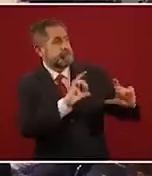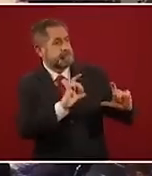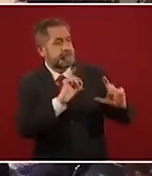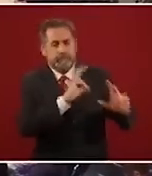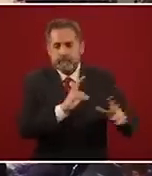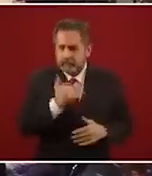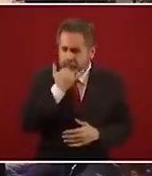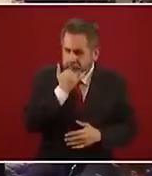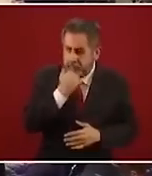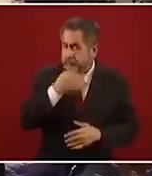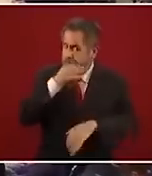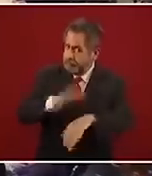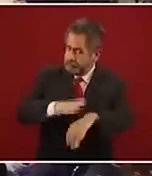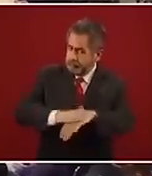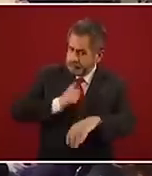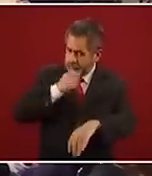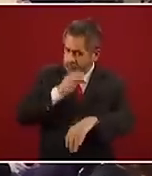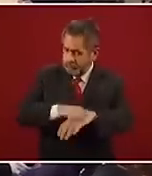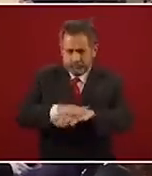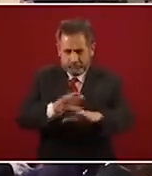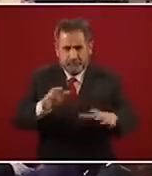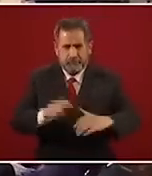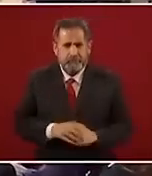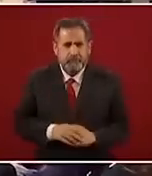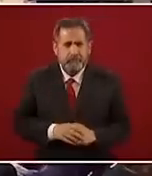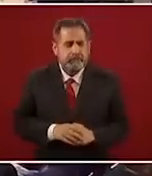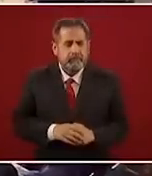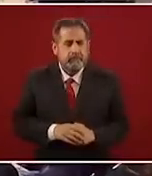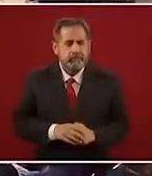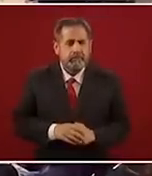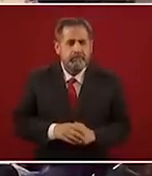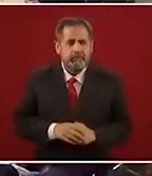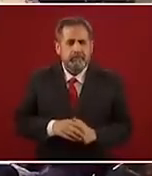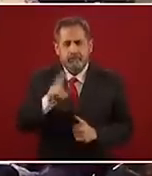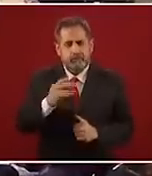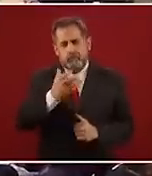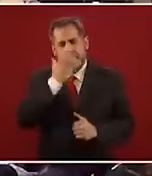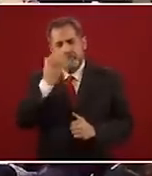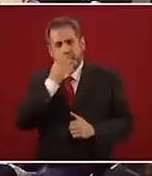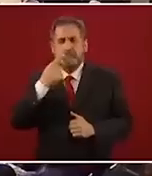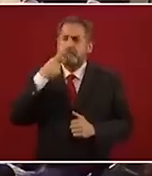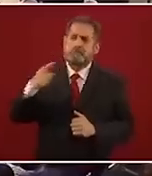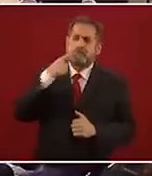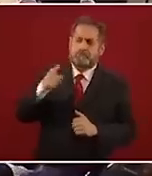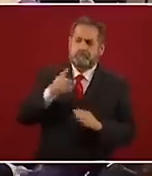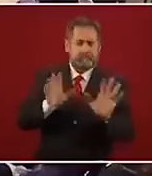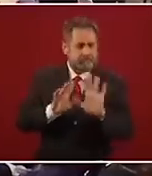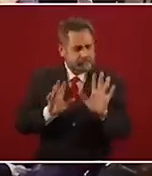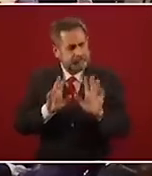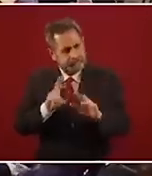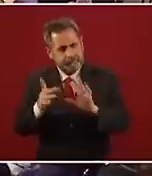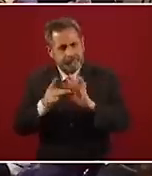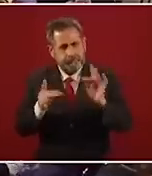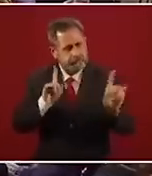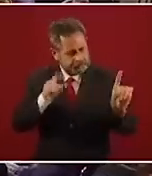Y aquí también aprovecho para decir, yo no estoy acostumbrado a quejarme,